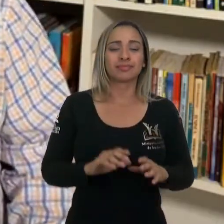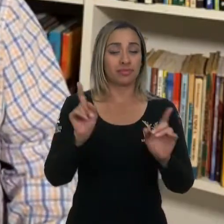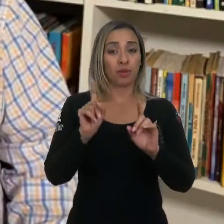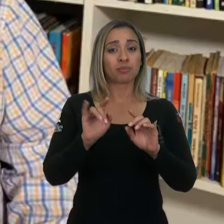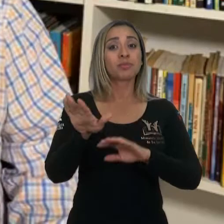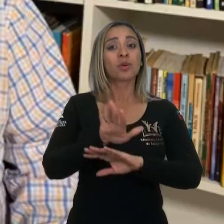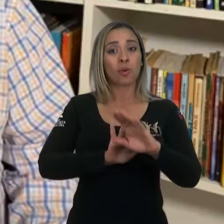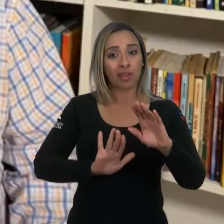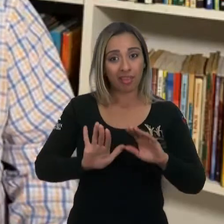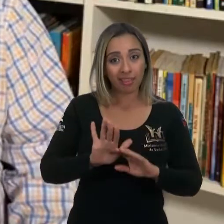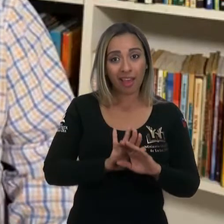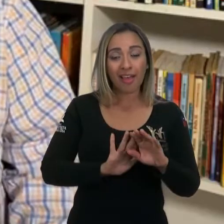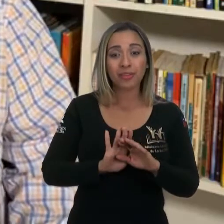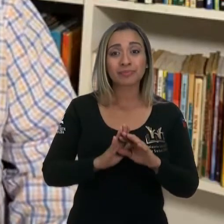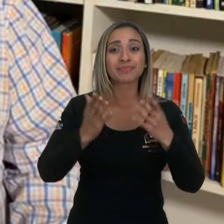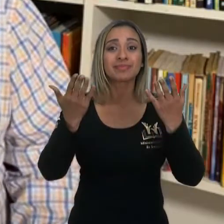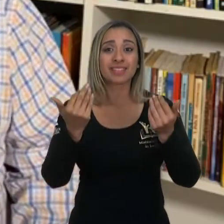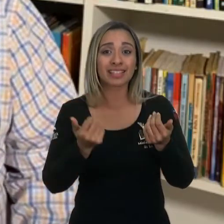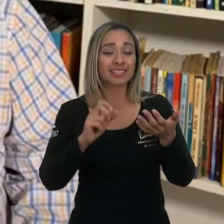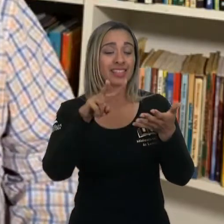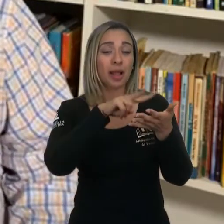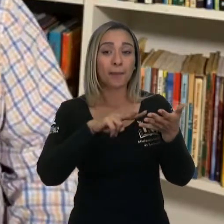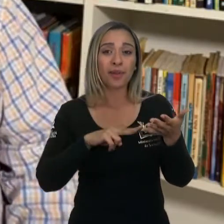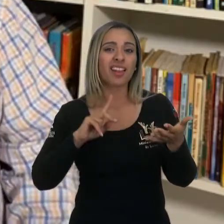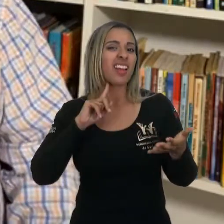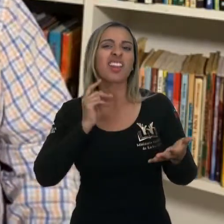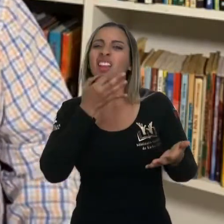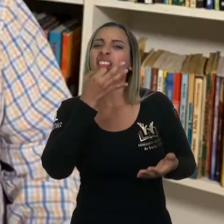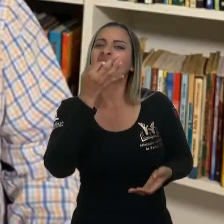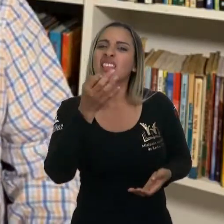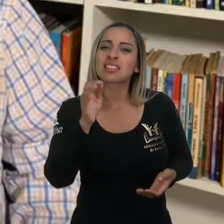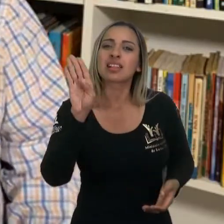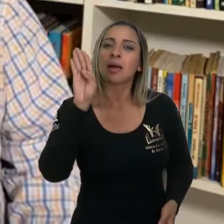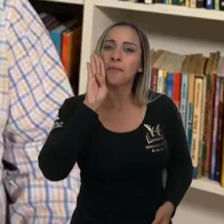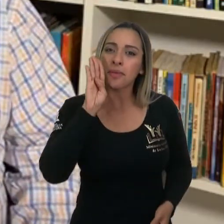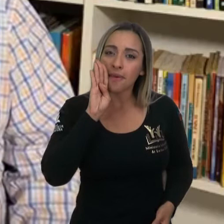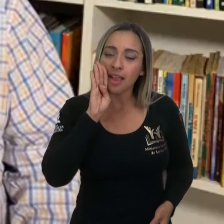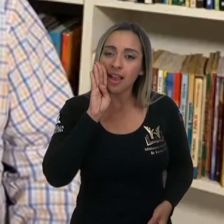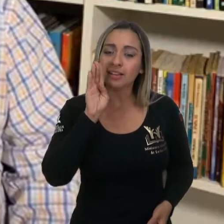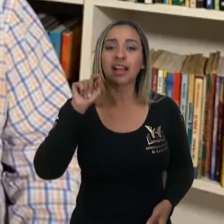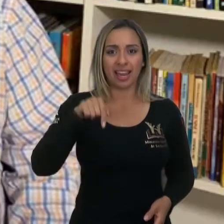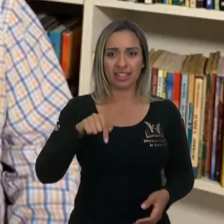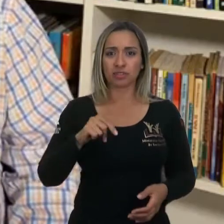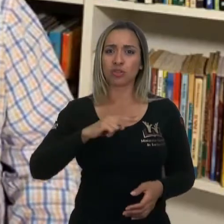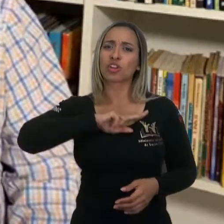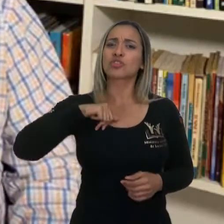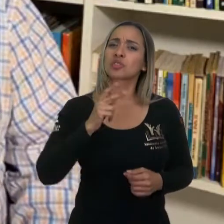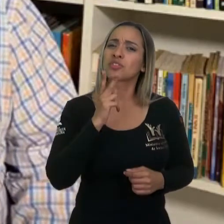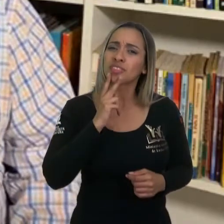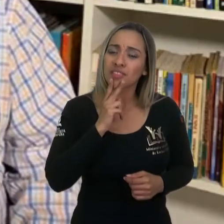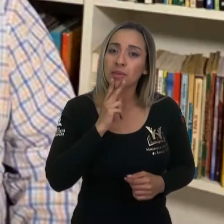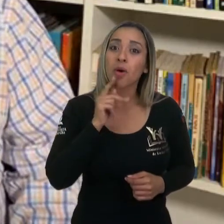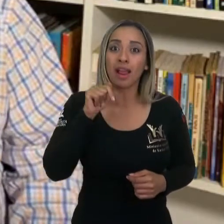Cuidado. Es necesario leer las advertencias divinas. Porque todo esto que está sucediendo en nuestros días